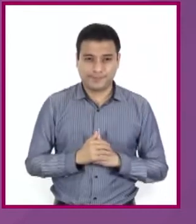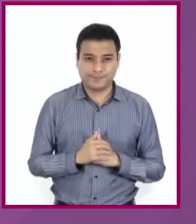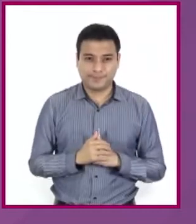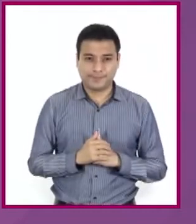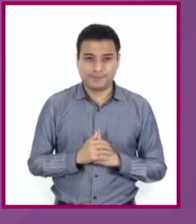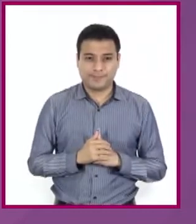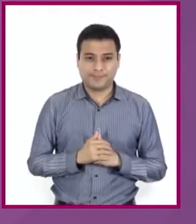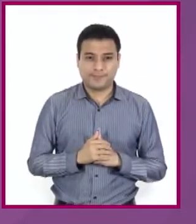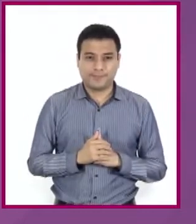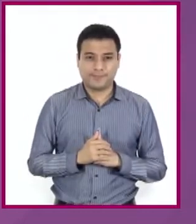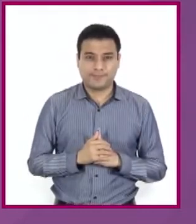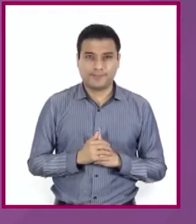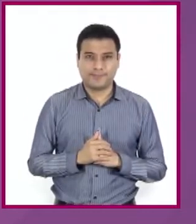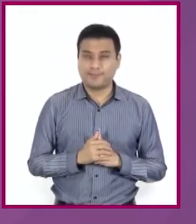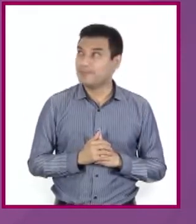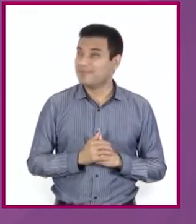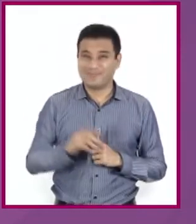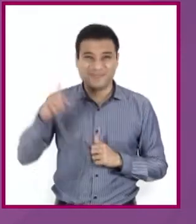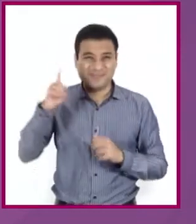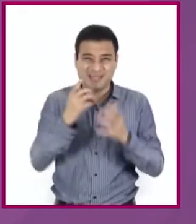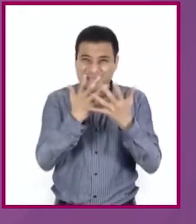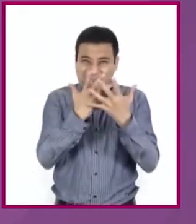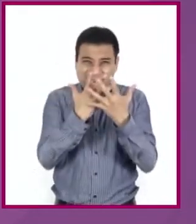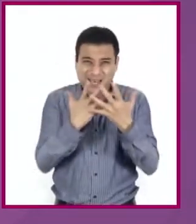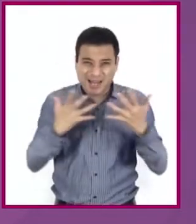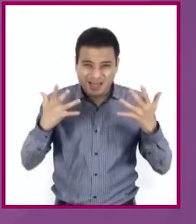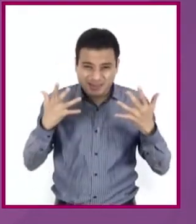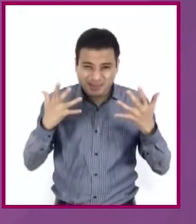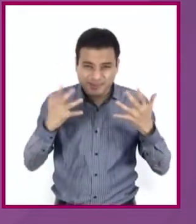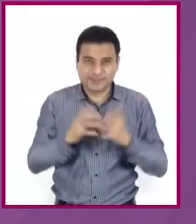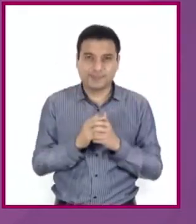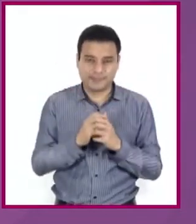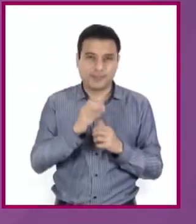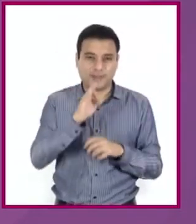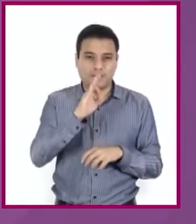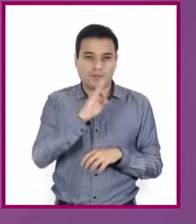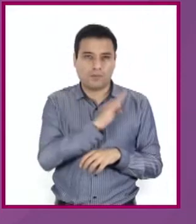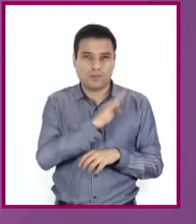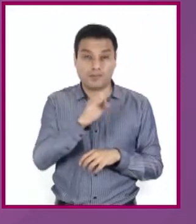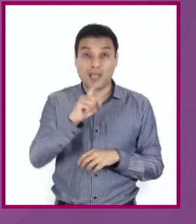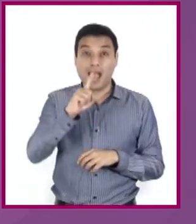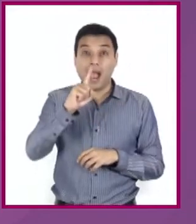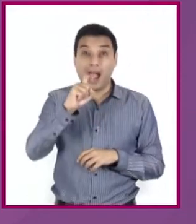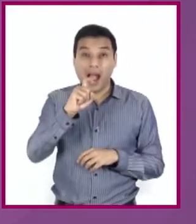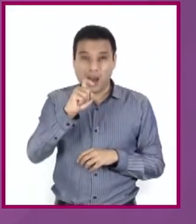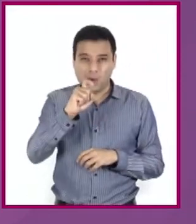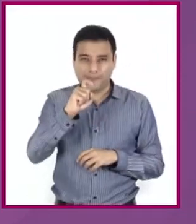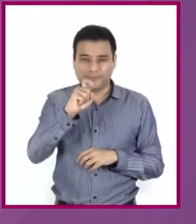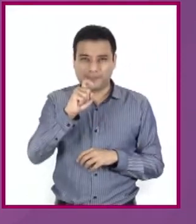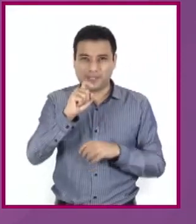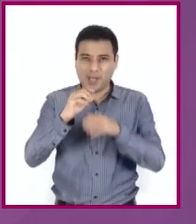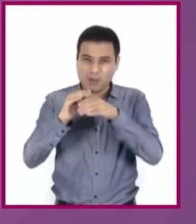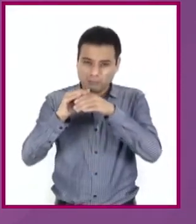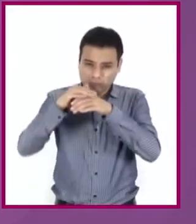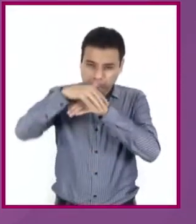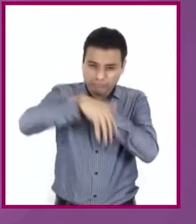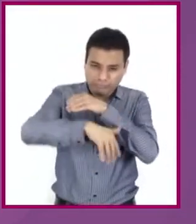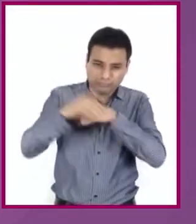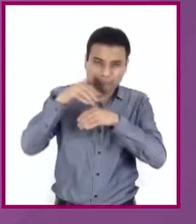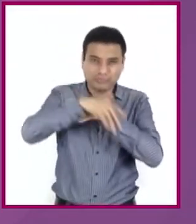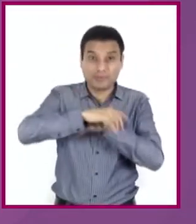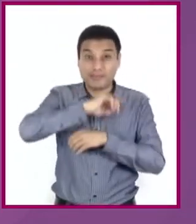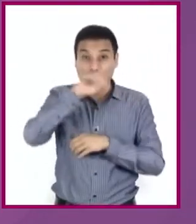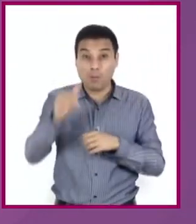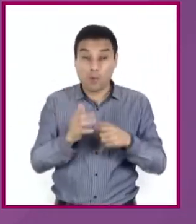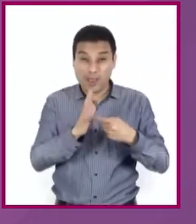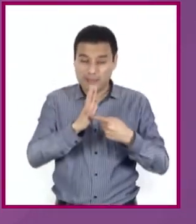Gracias al gran tamaño de esta cortina, se forma una altísima caída de agua, provocando así que el agua entre a las turbinas con